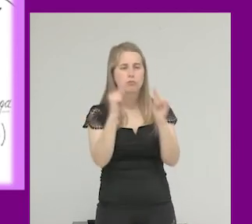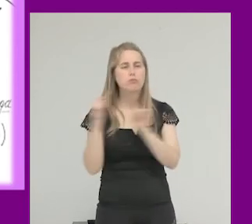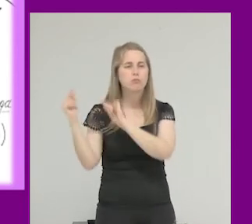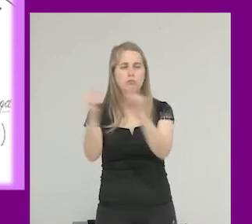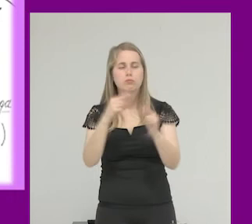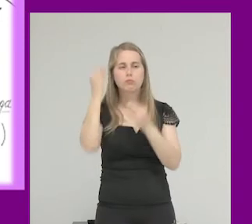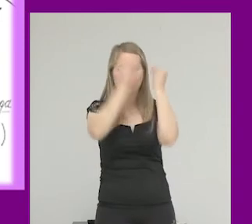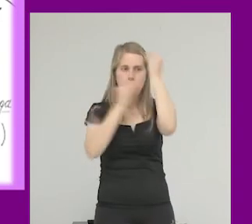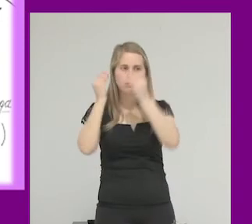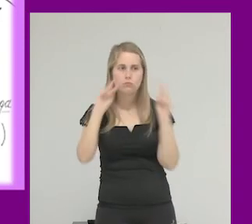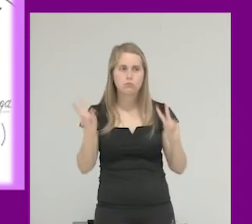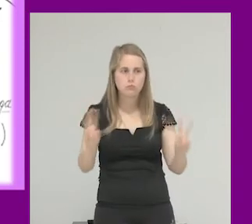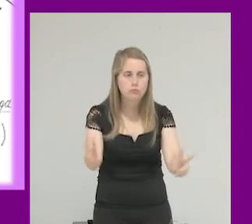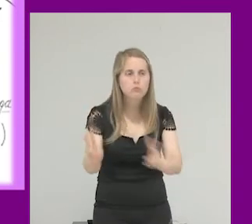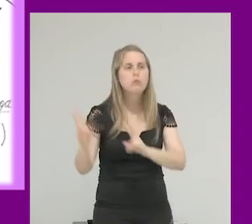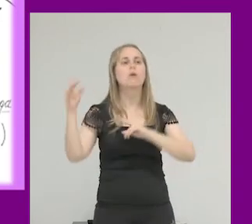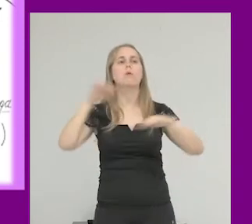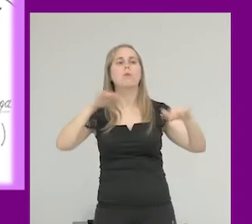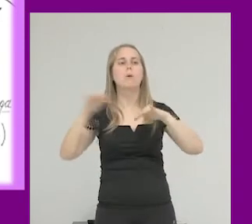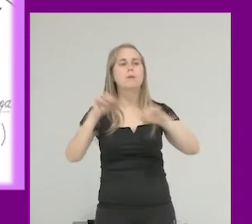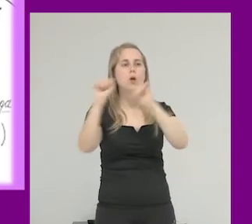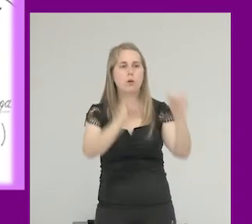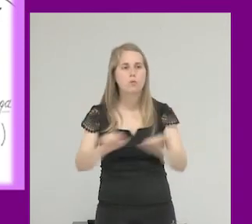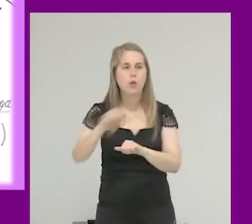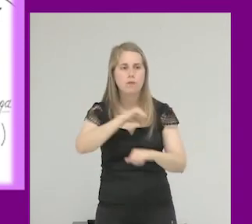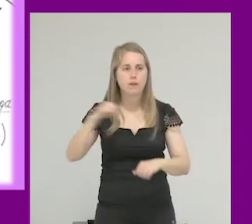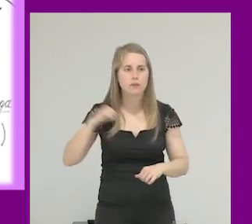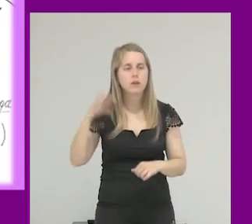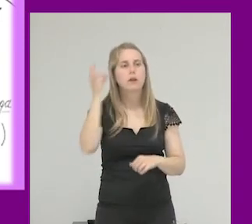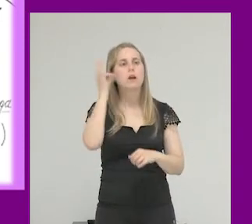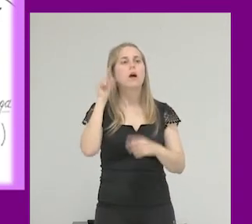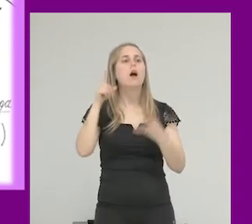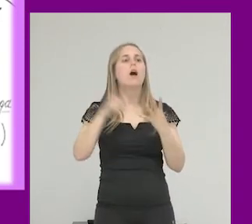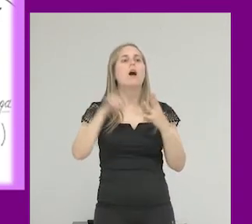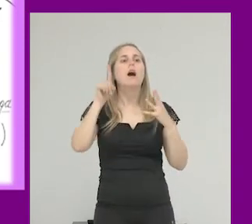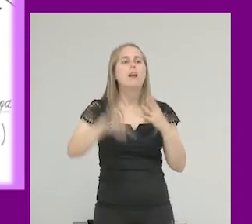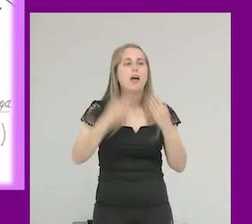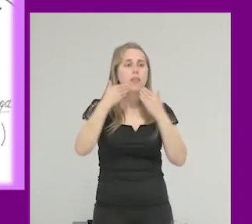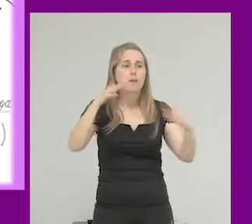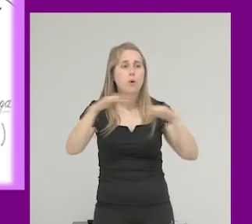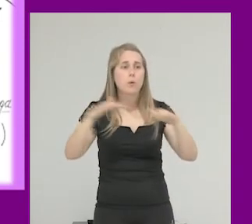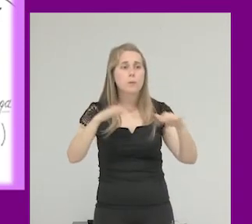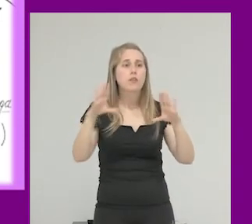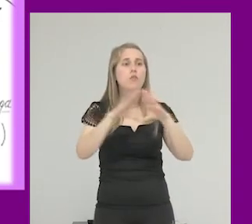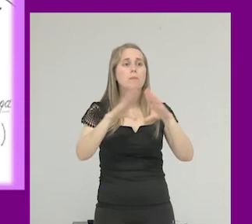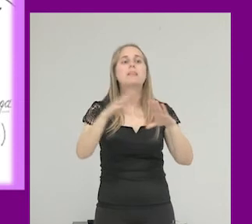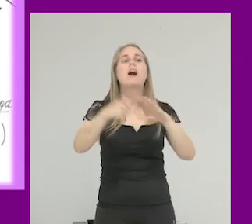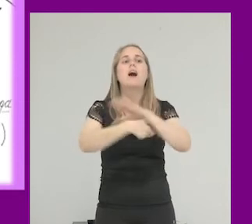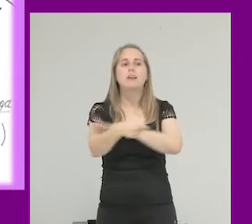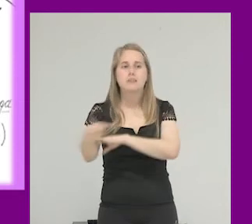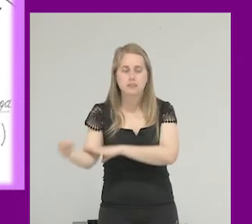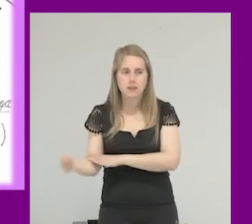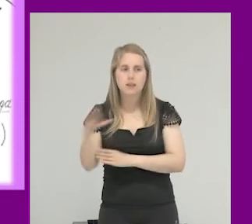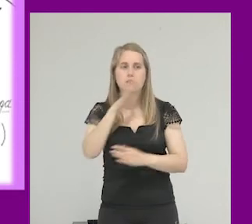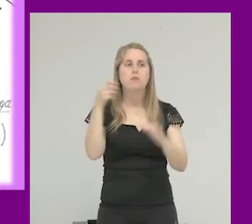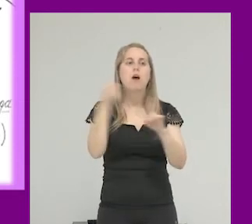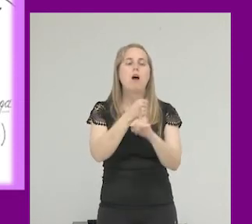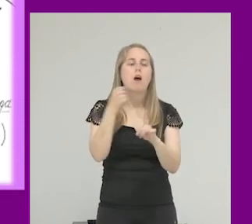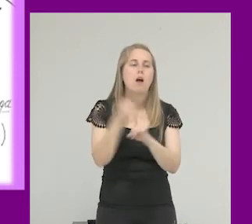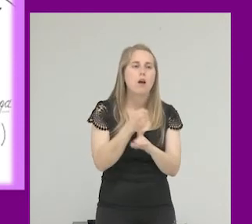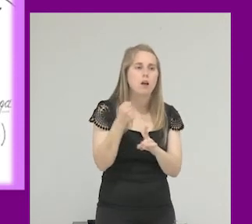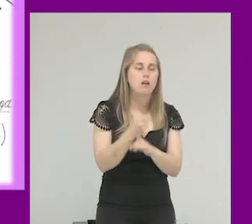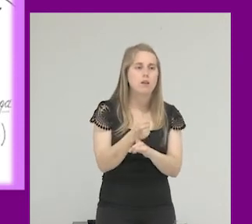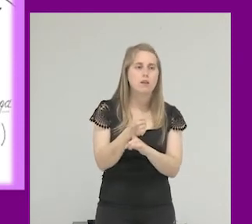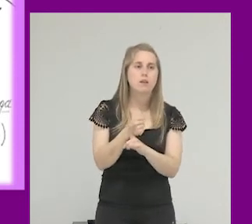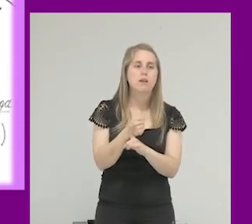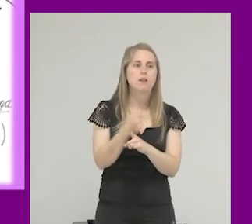activismo y autodefensa para mujeres. Gracias al Movimiento Feminista de Gasteiz por continuar reivindicando y actuando